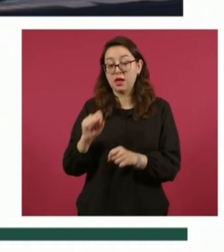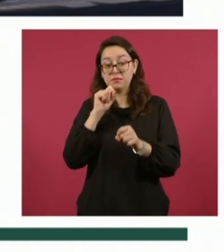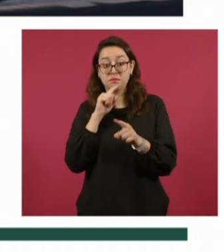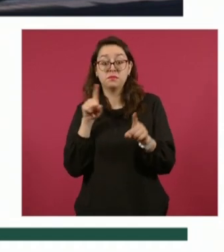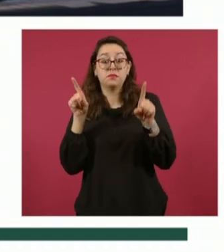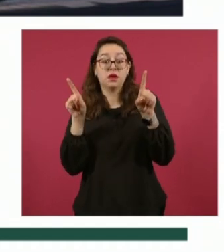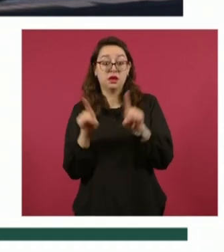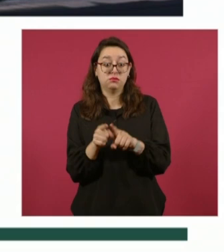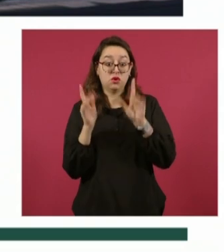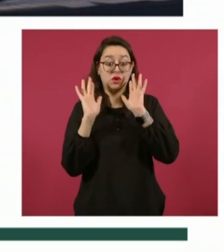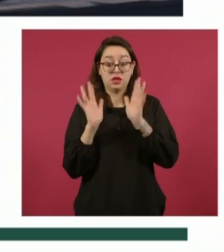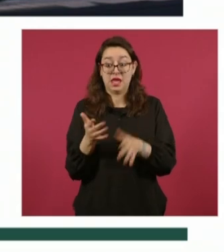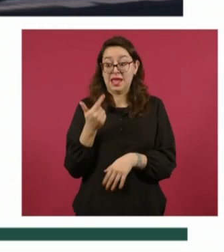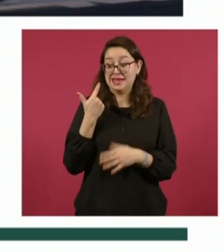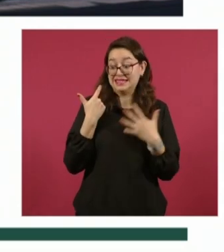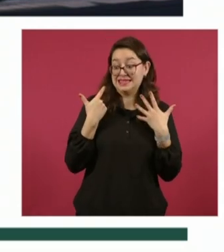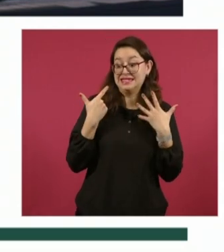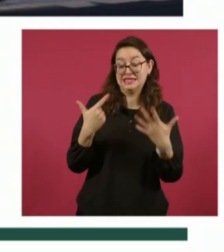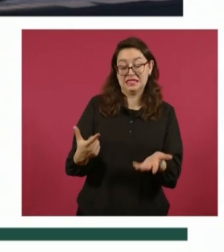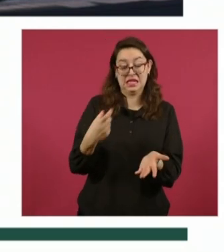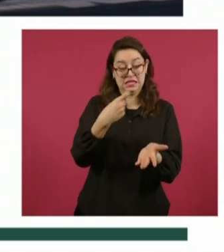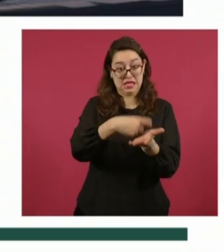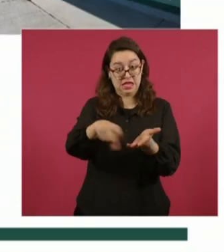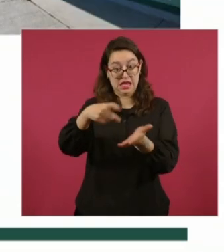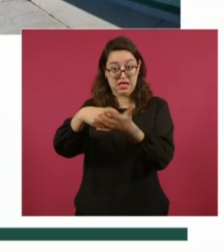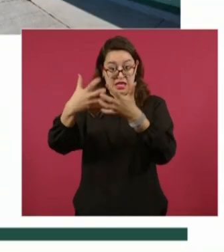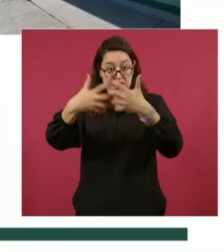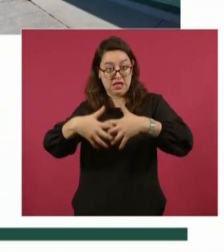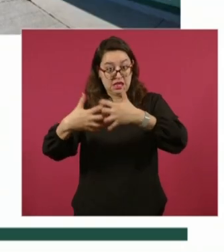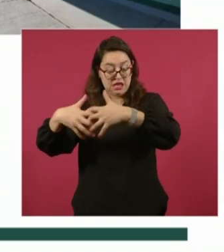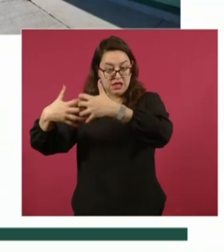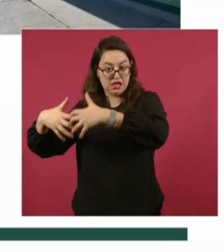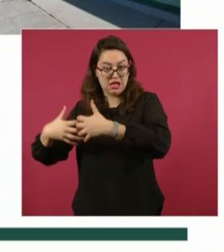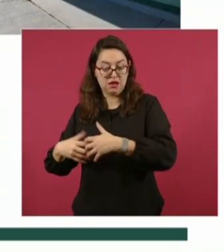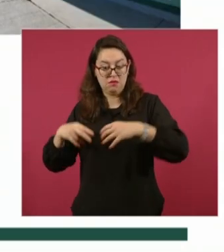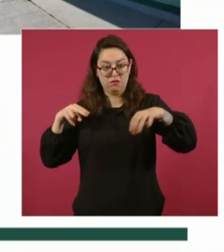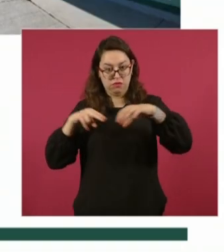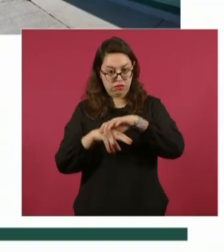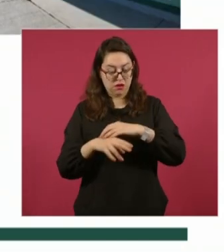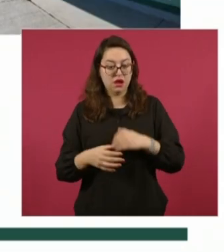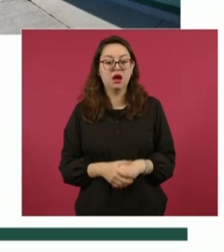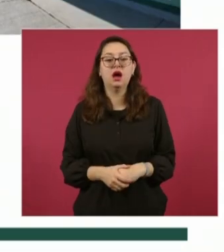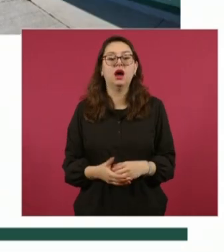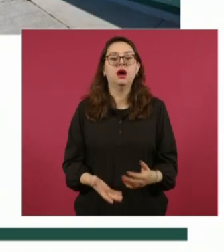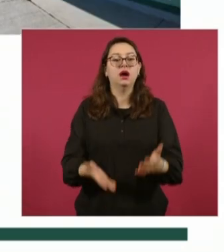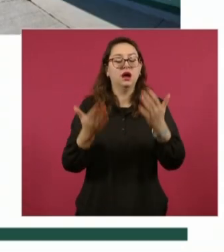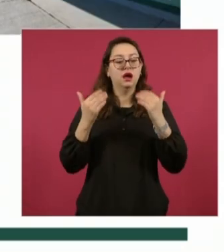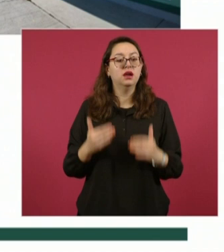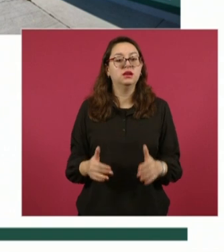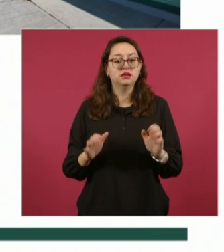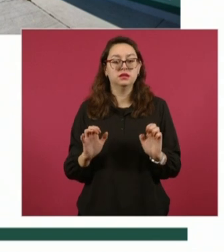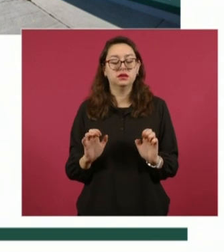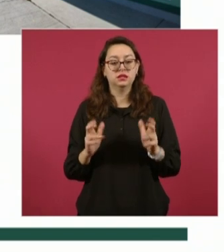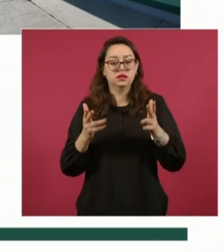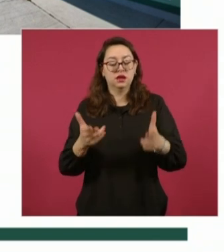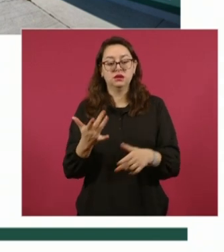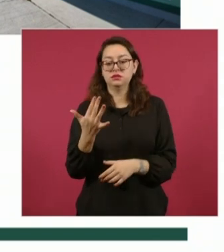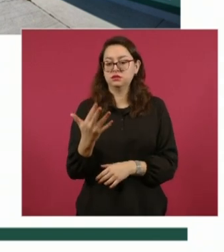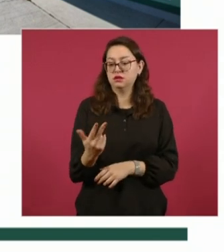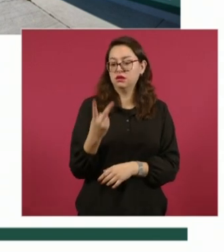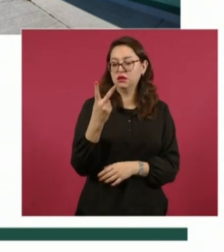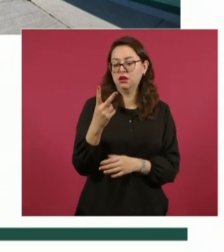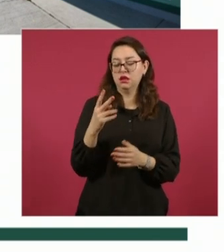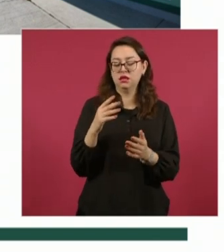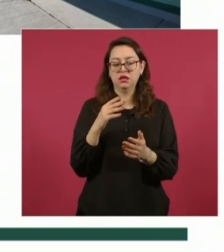diferentes hospitales de la ciudad. En el caso de Chiapas, para la rehabilitación de 52 hospitales y